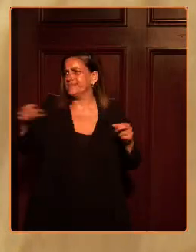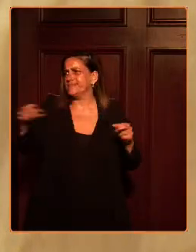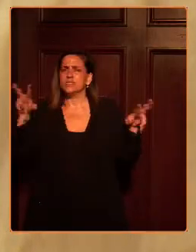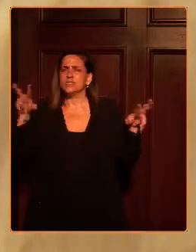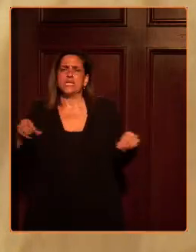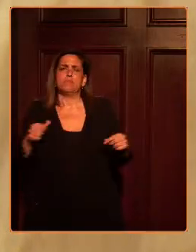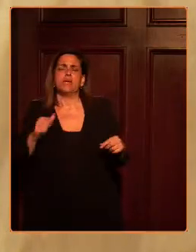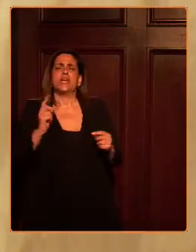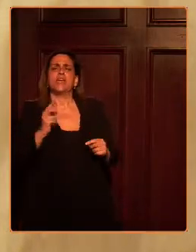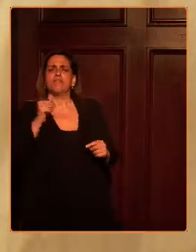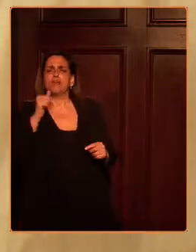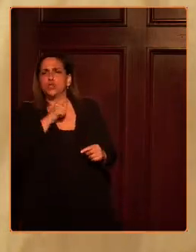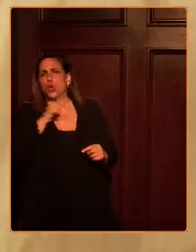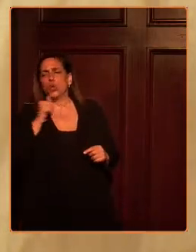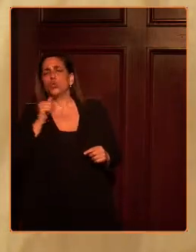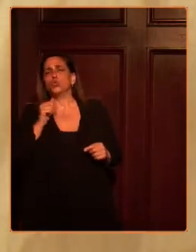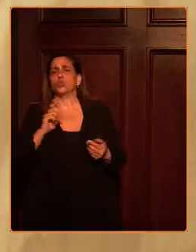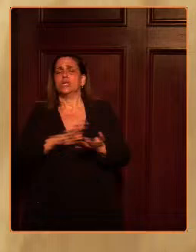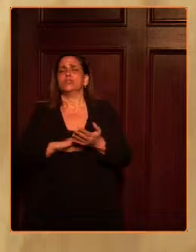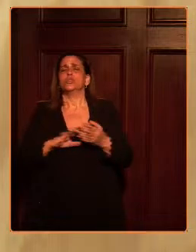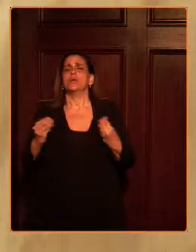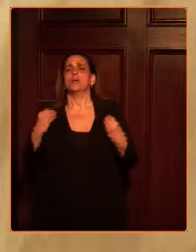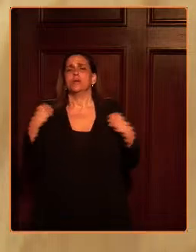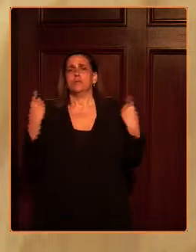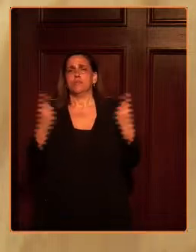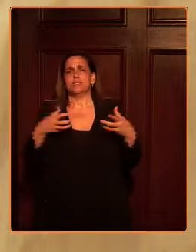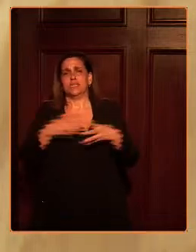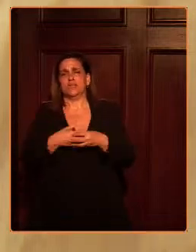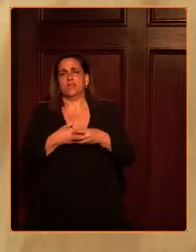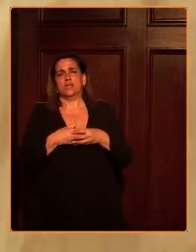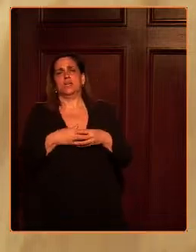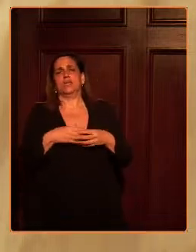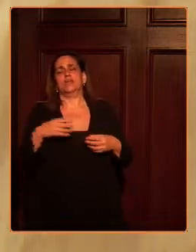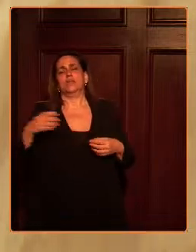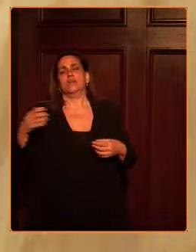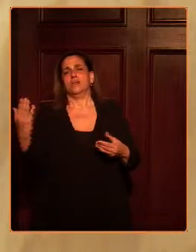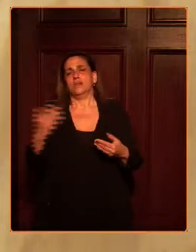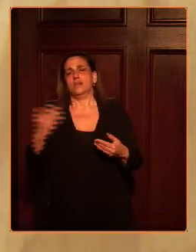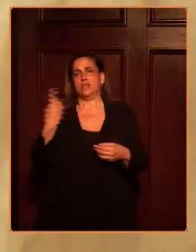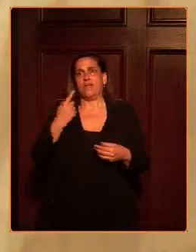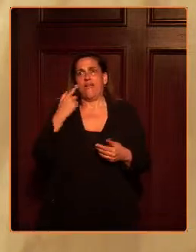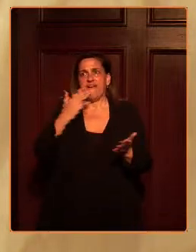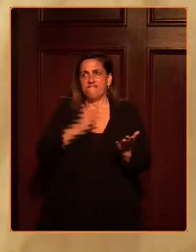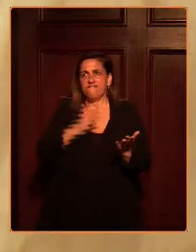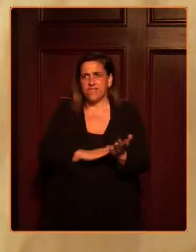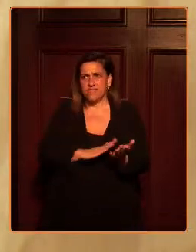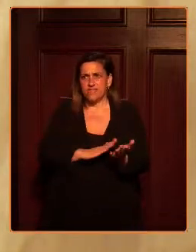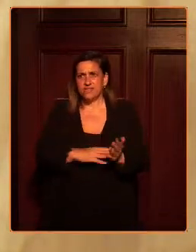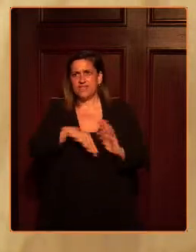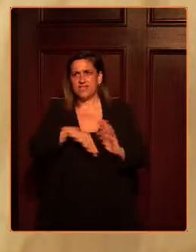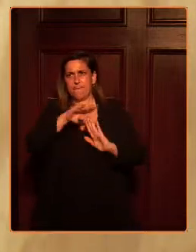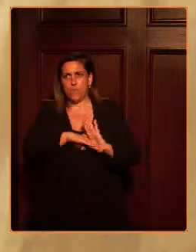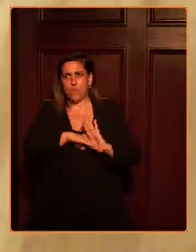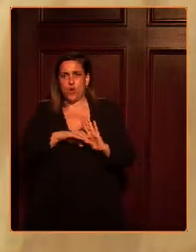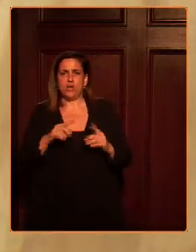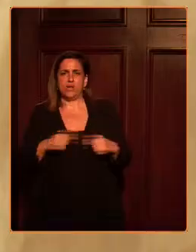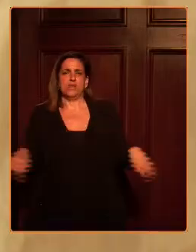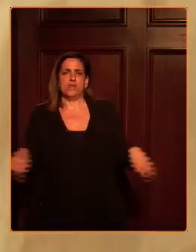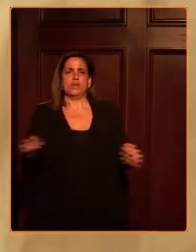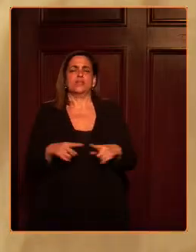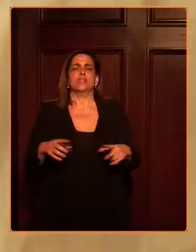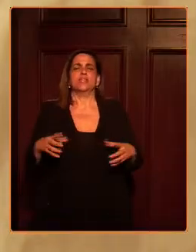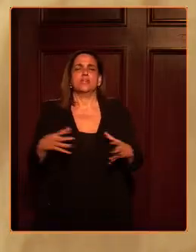que resolverse sobre la base de la producción de evidencia, sobre la base de que la política tome decisiones basadas en